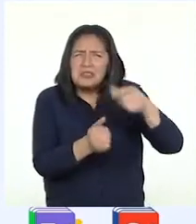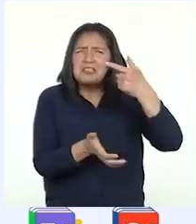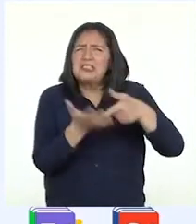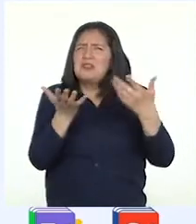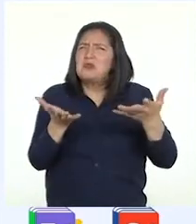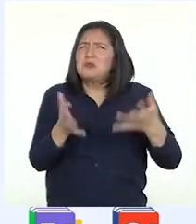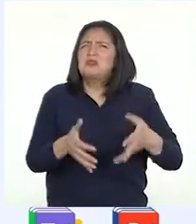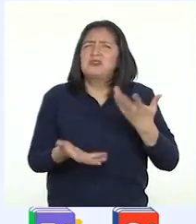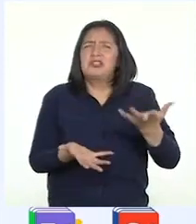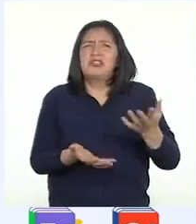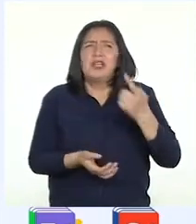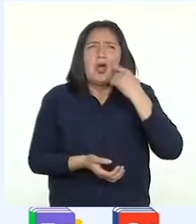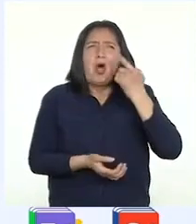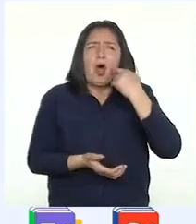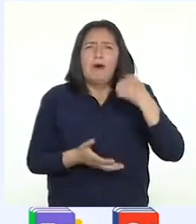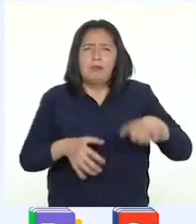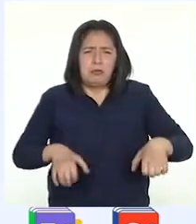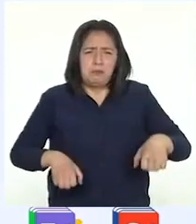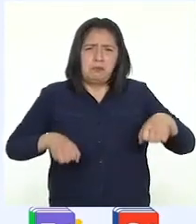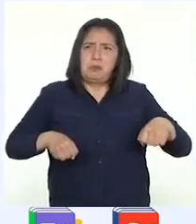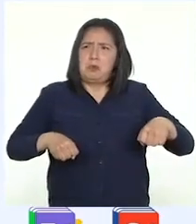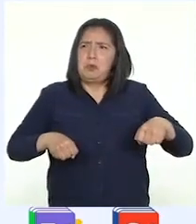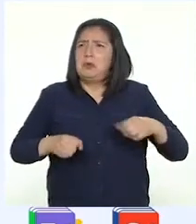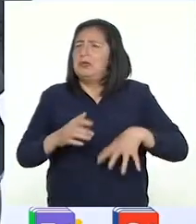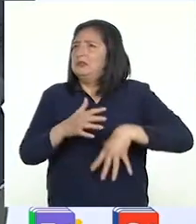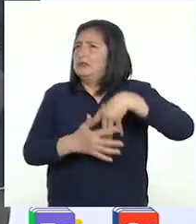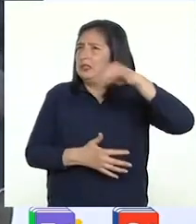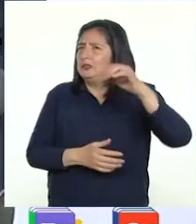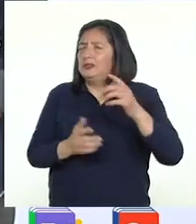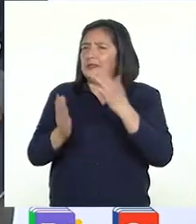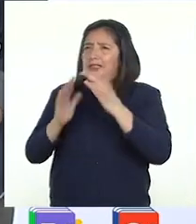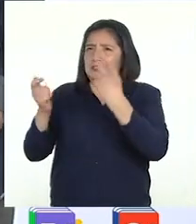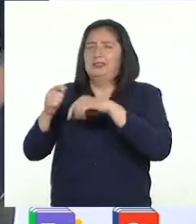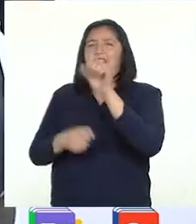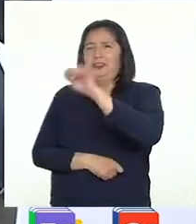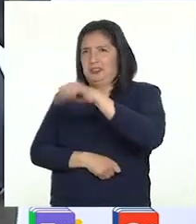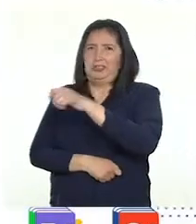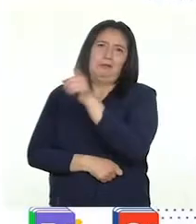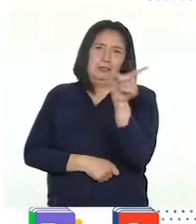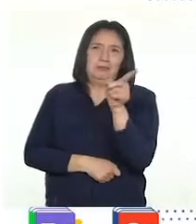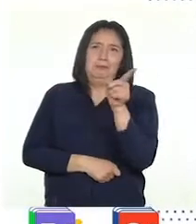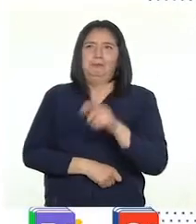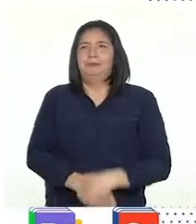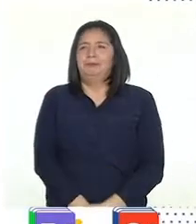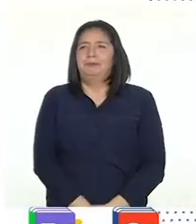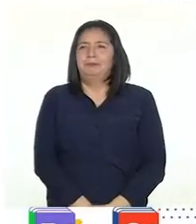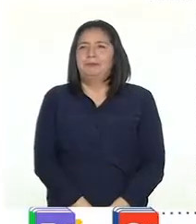cosas llevaba el señor Esteban cuando salió de la tienda? Sí, esto.